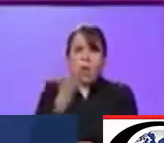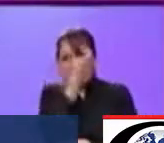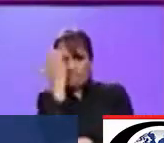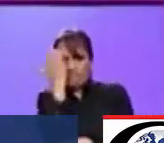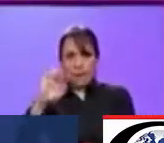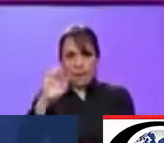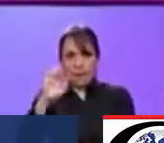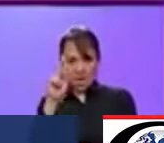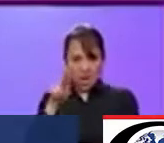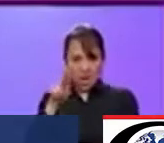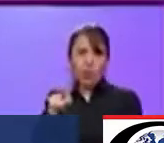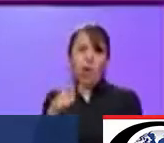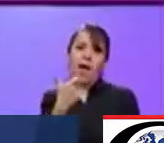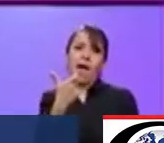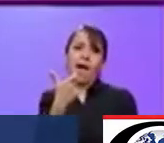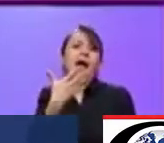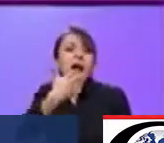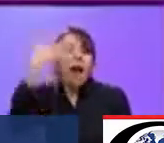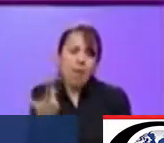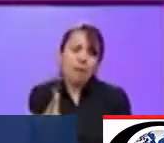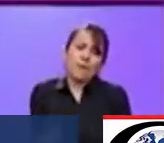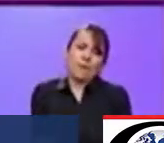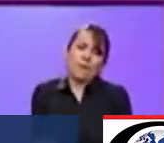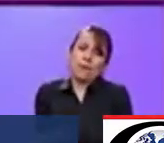no llenan. En segunda,